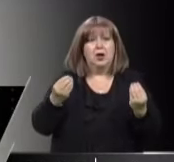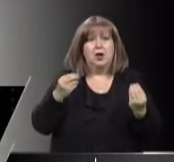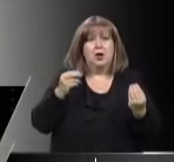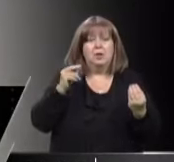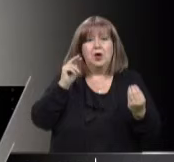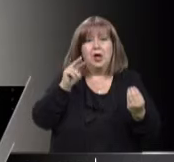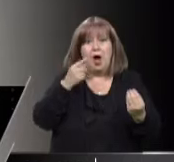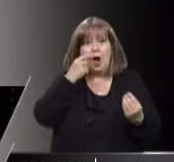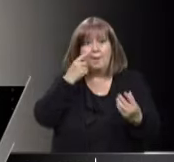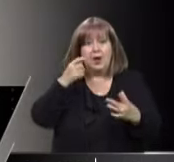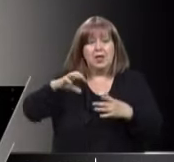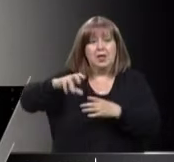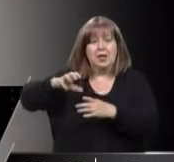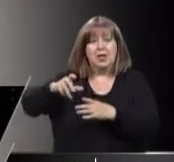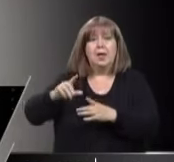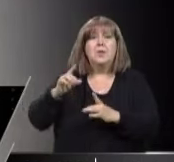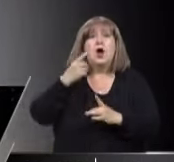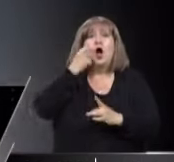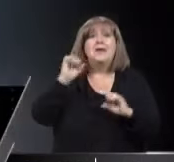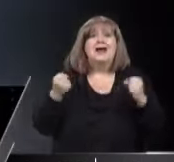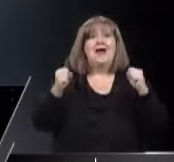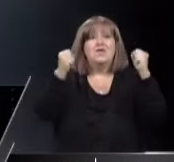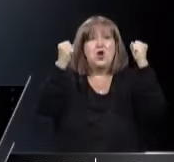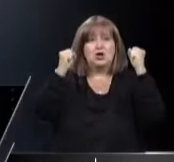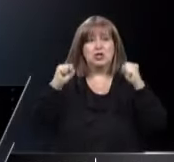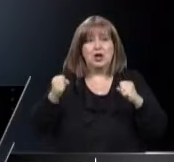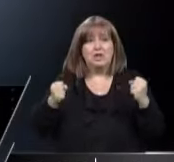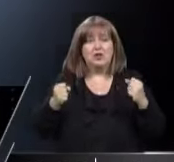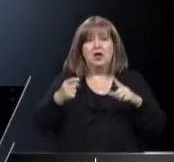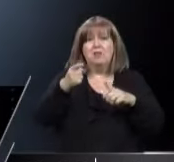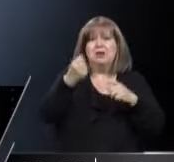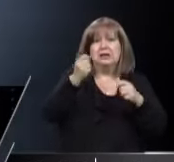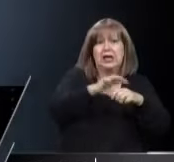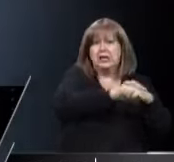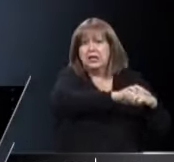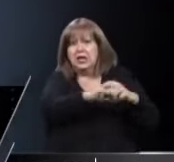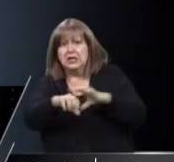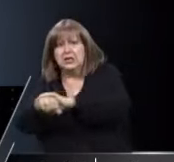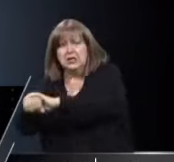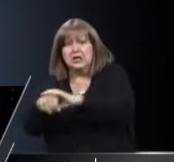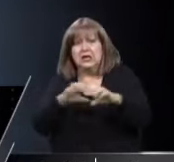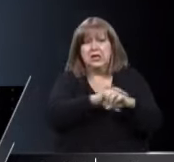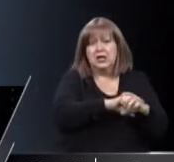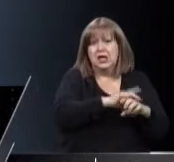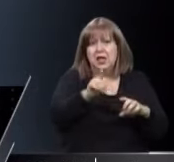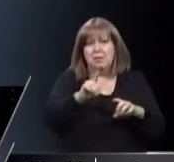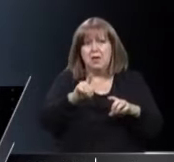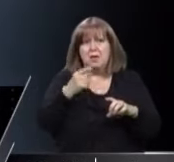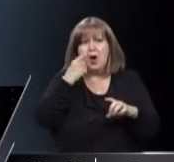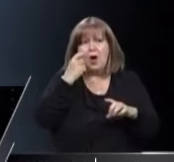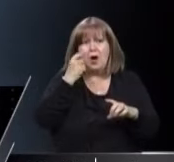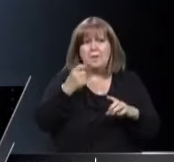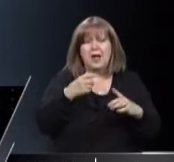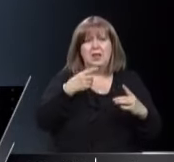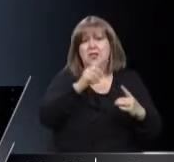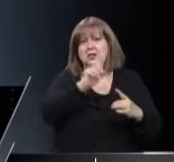ven a este señor que que está como fuera de Sí en cuanto Porque allá están forcejeando con otro que es el que después da la vuelta y es el que termina aprendiendo creo